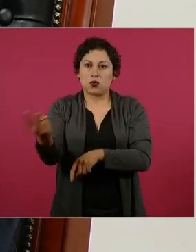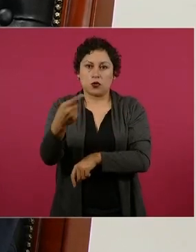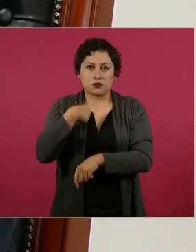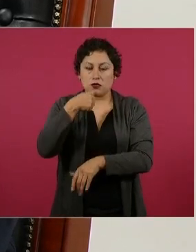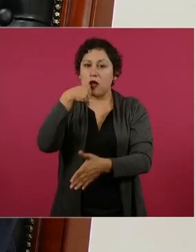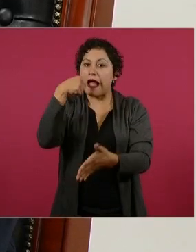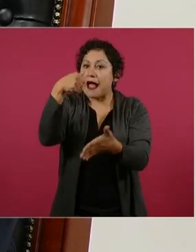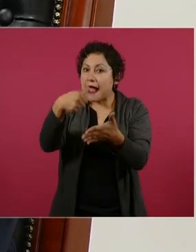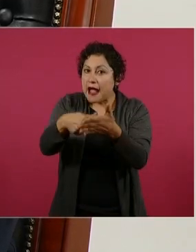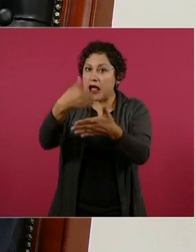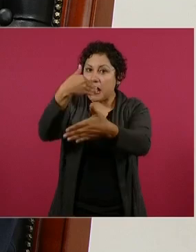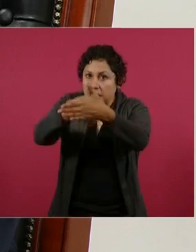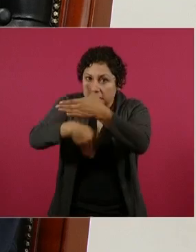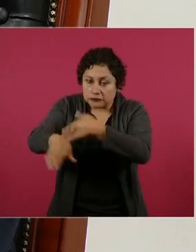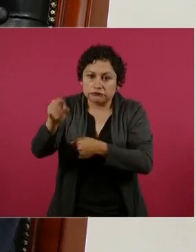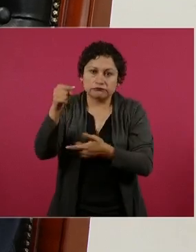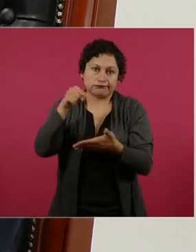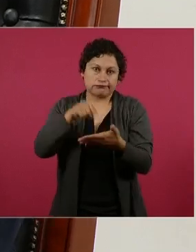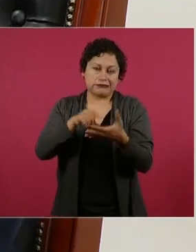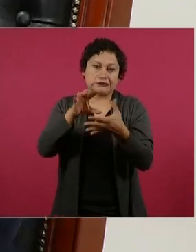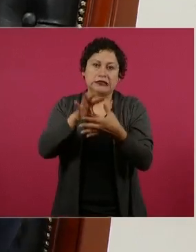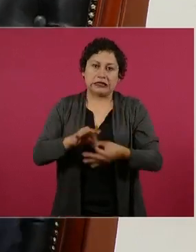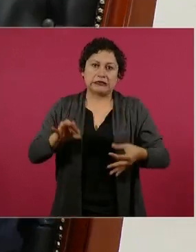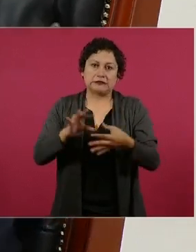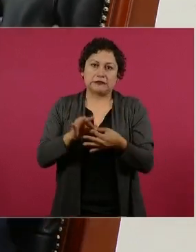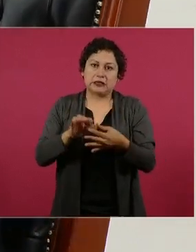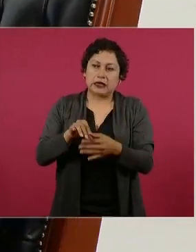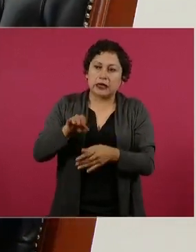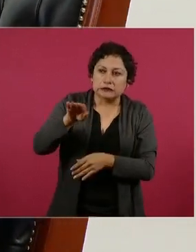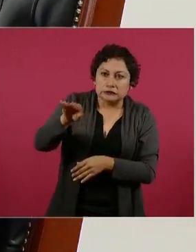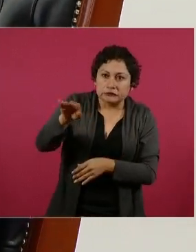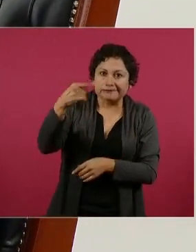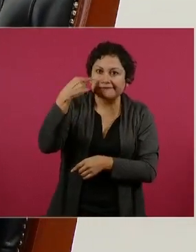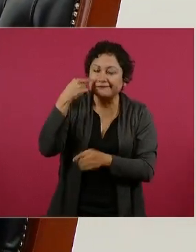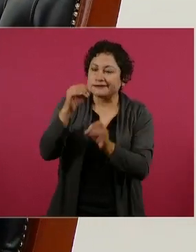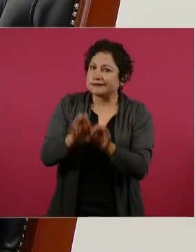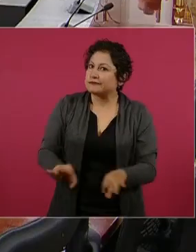explicándoles la importancia que tiene el que nos ayuden